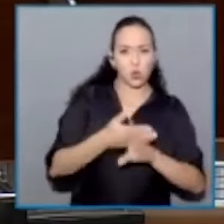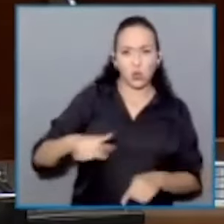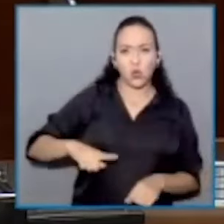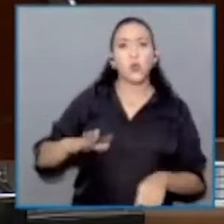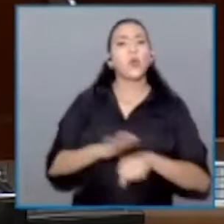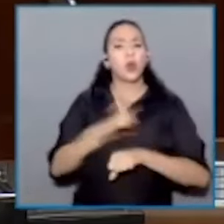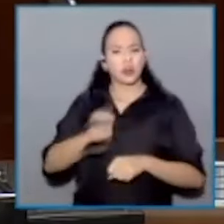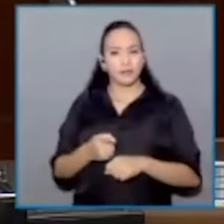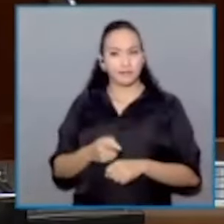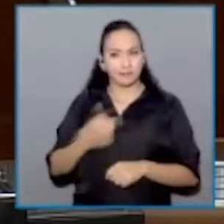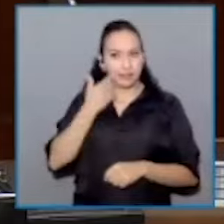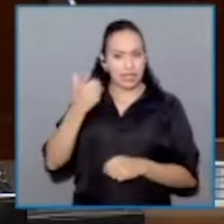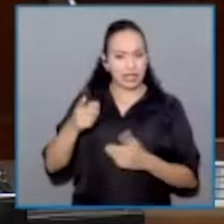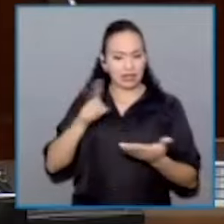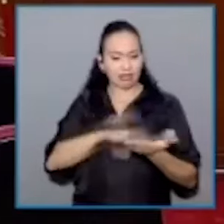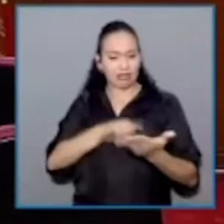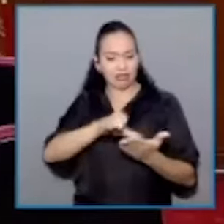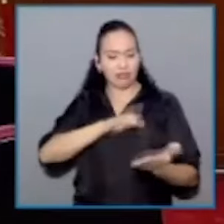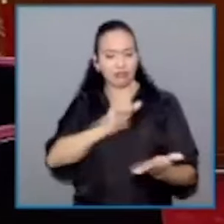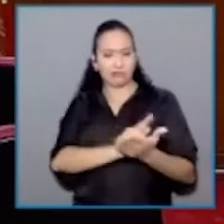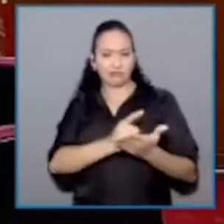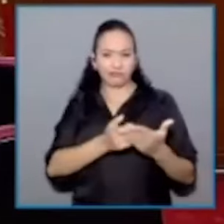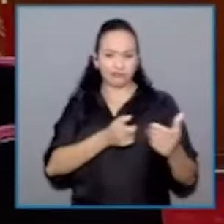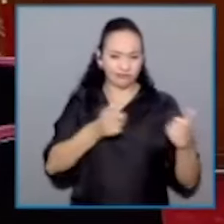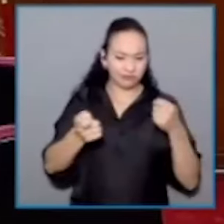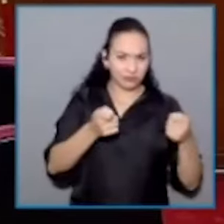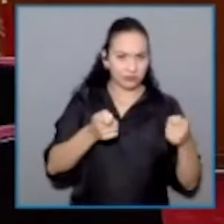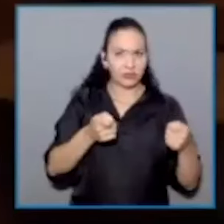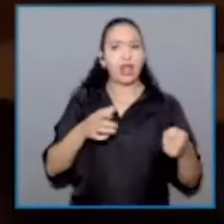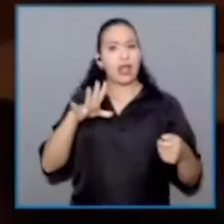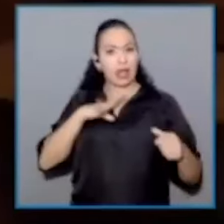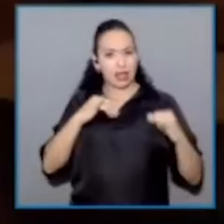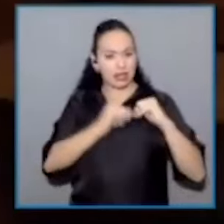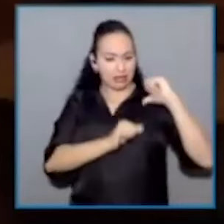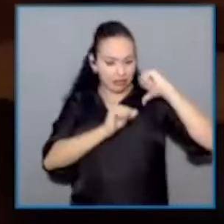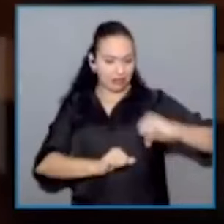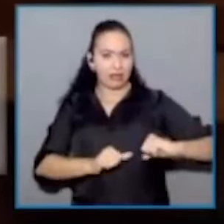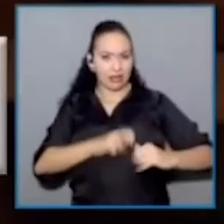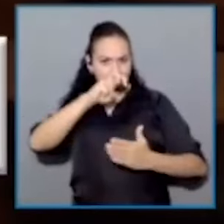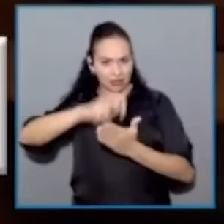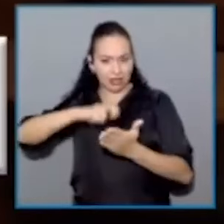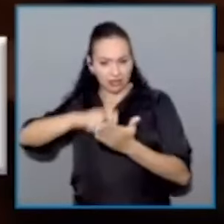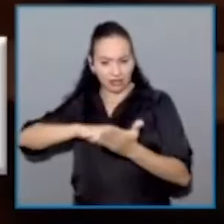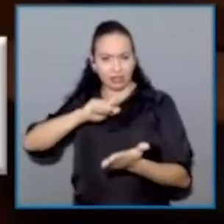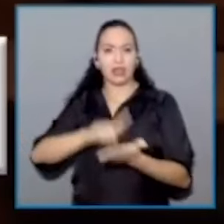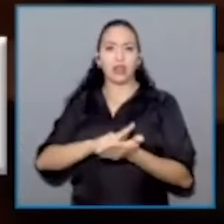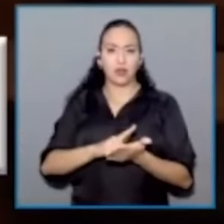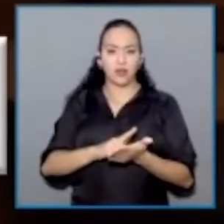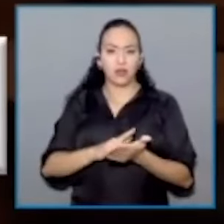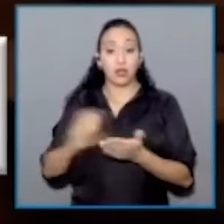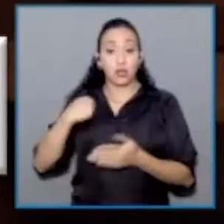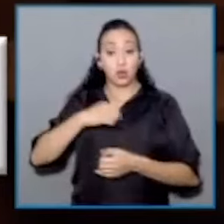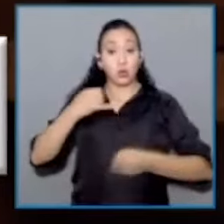control constitucional el trabajo del Poder Constitucional Reformador. Las personas juzgadoras no podemos arrogarnos